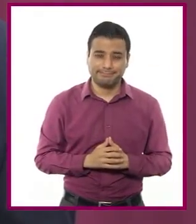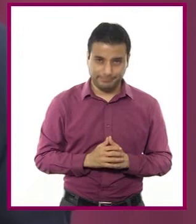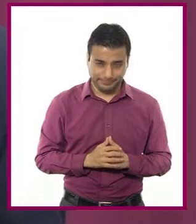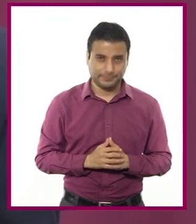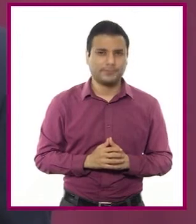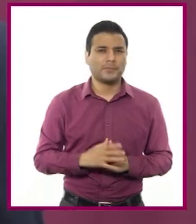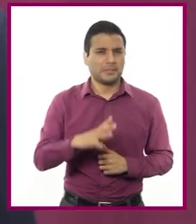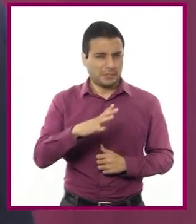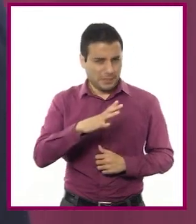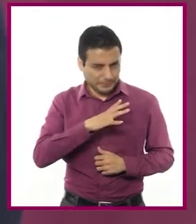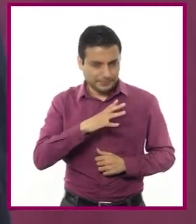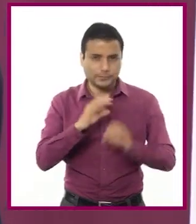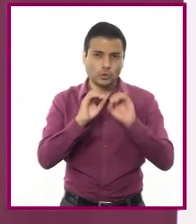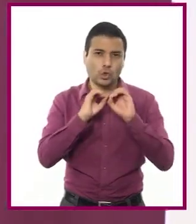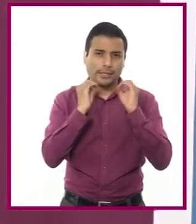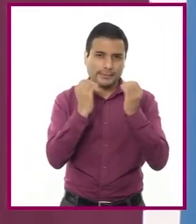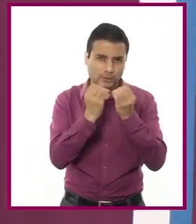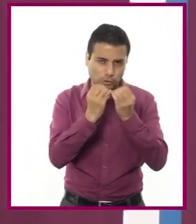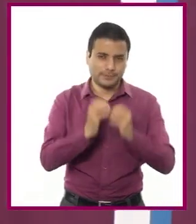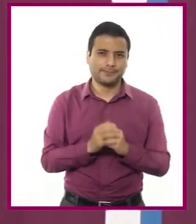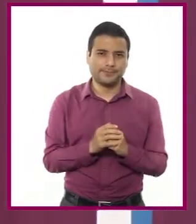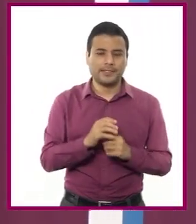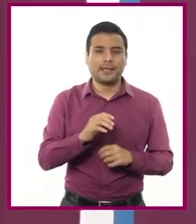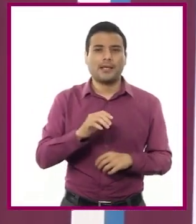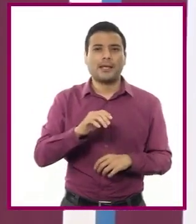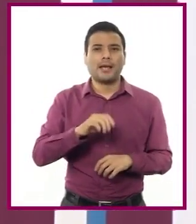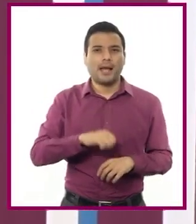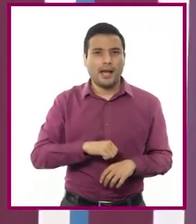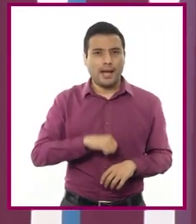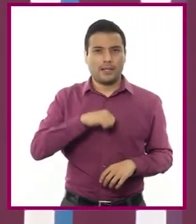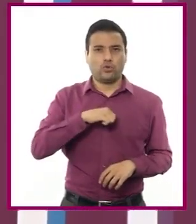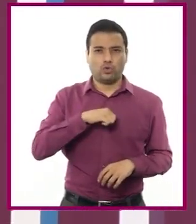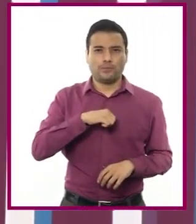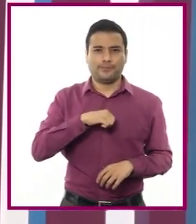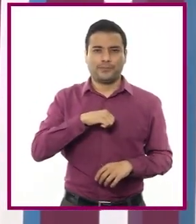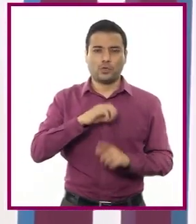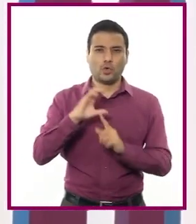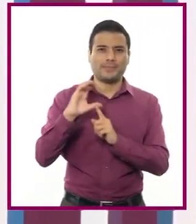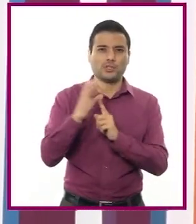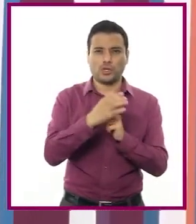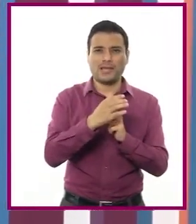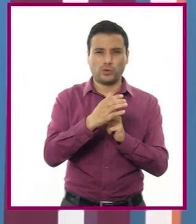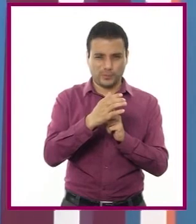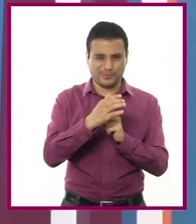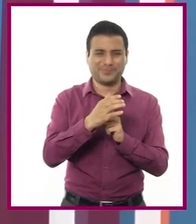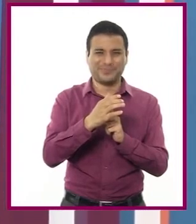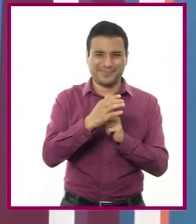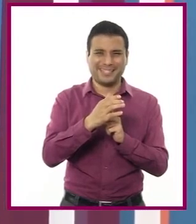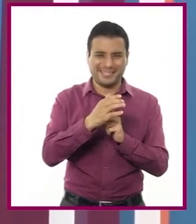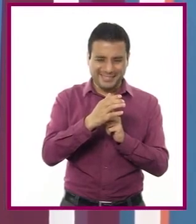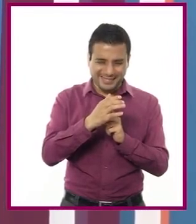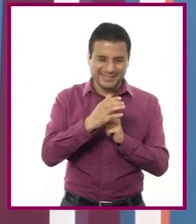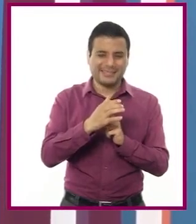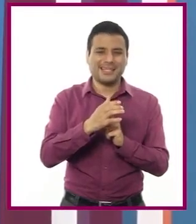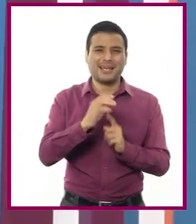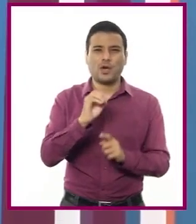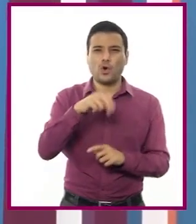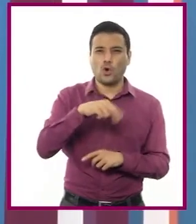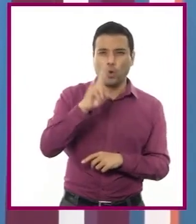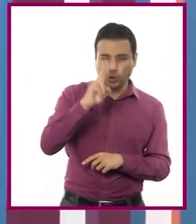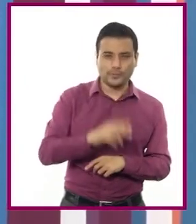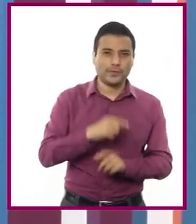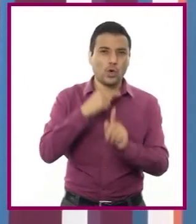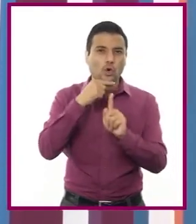algunas organizaciones como el Alto Comisionado de las Naciones Unidas para los Refugiados, ACNUR, y la Cruz Roja